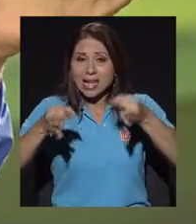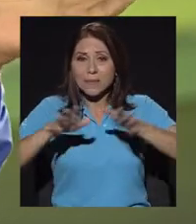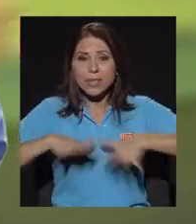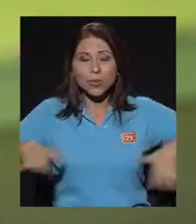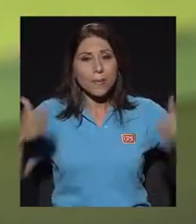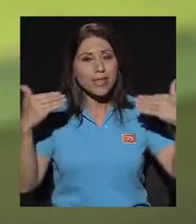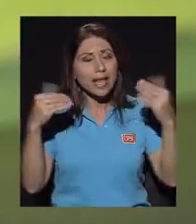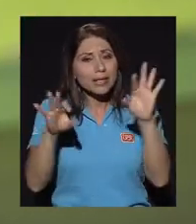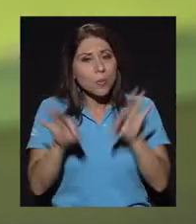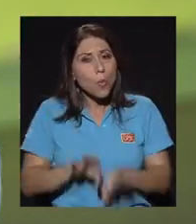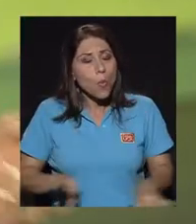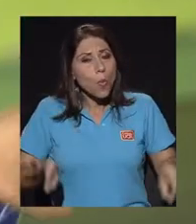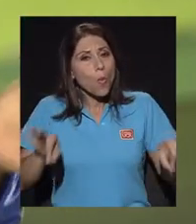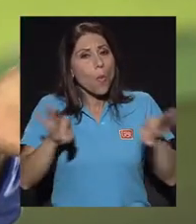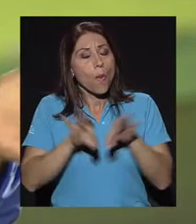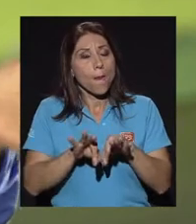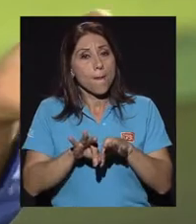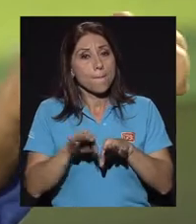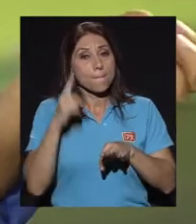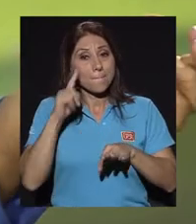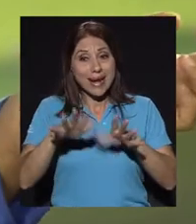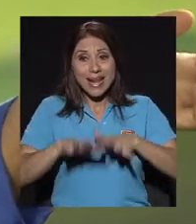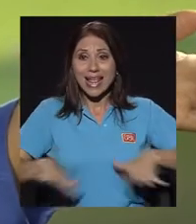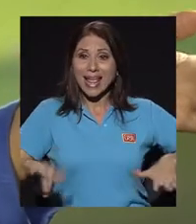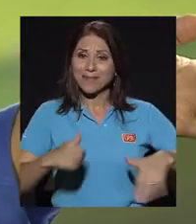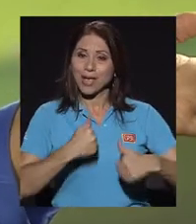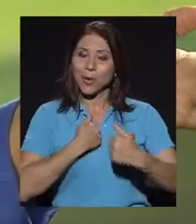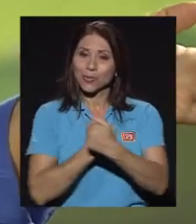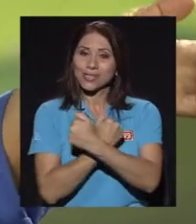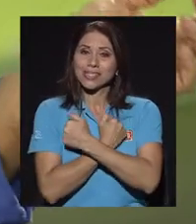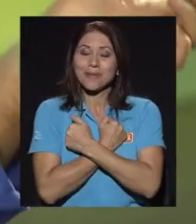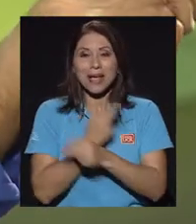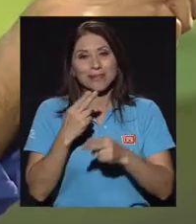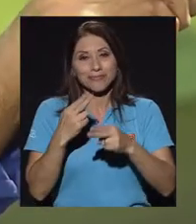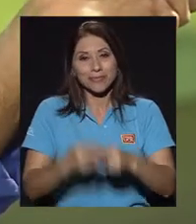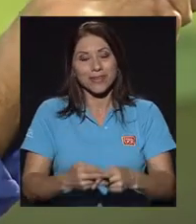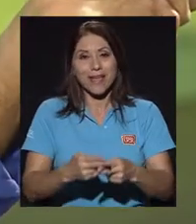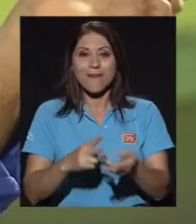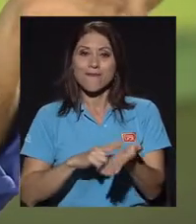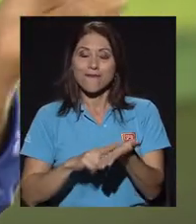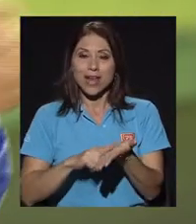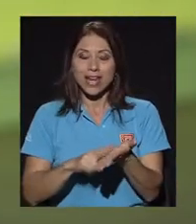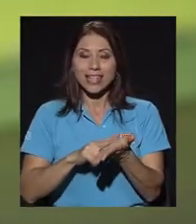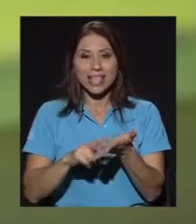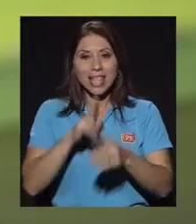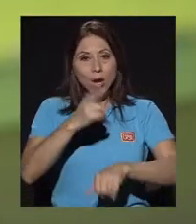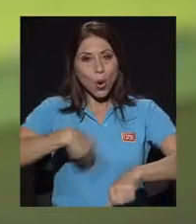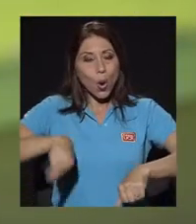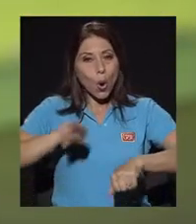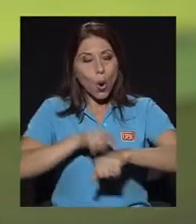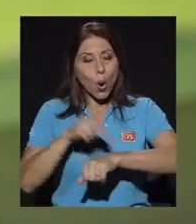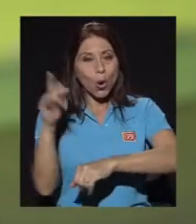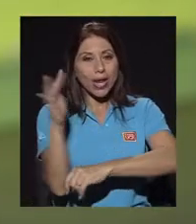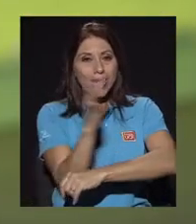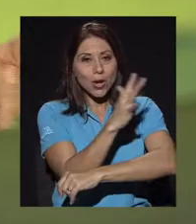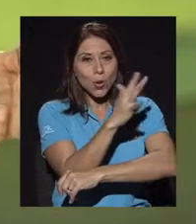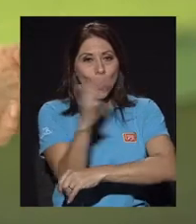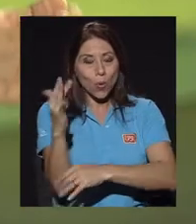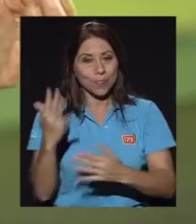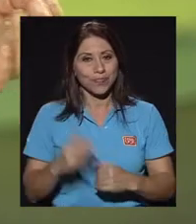esencial, ¿verdad?, para la autoestima de un cantón que se dice verde y ecológico, ¿verdad?